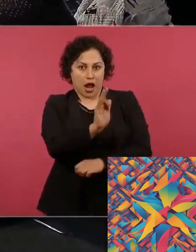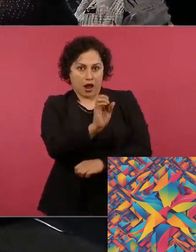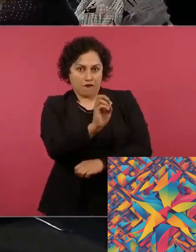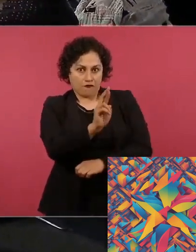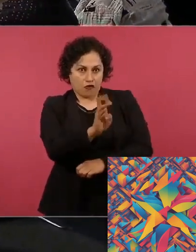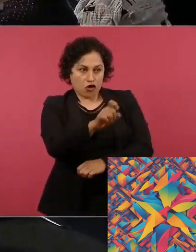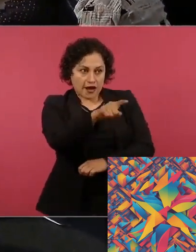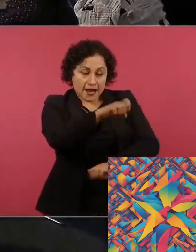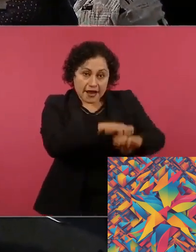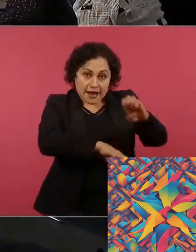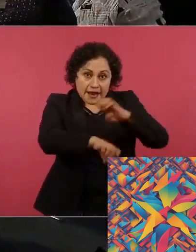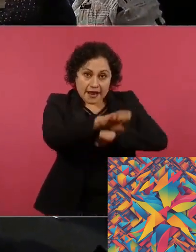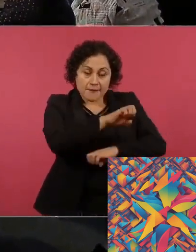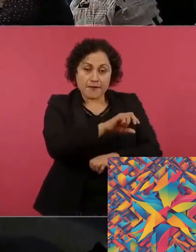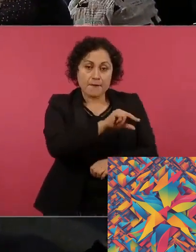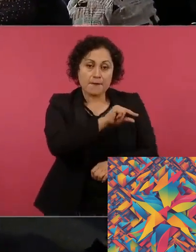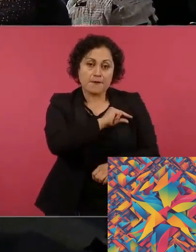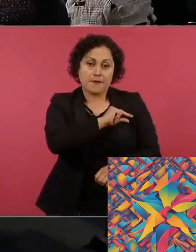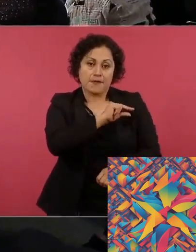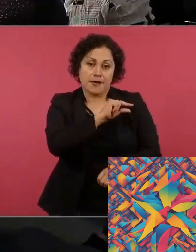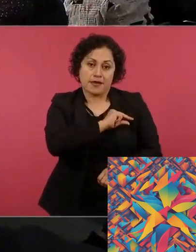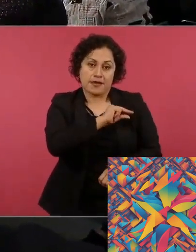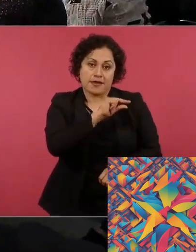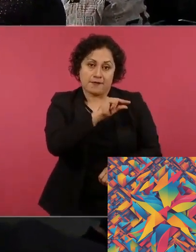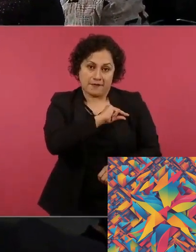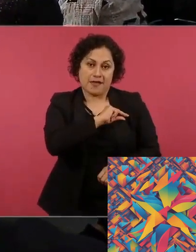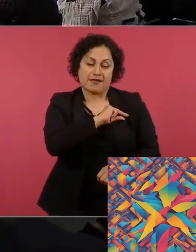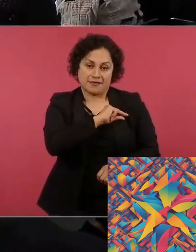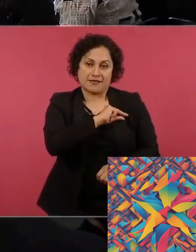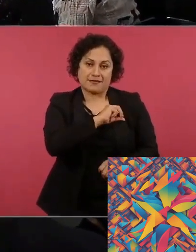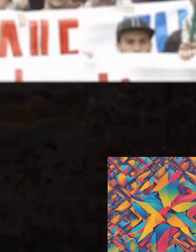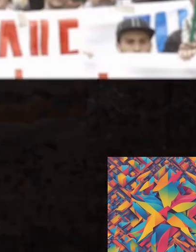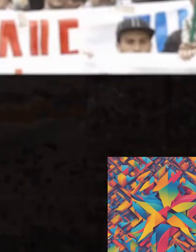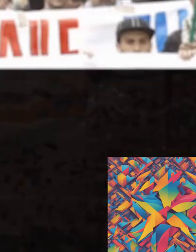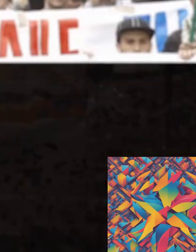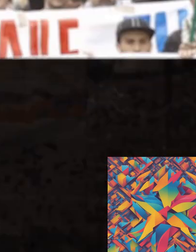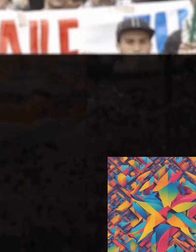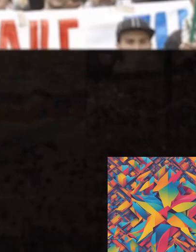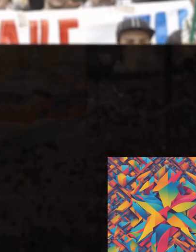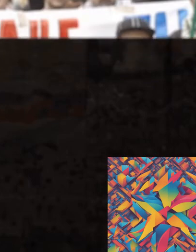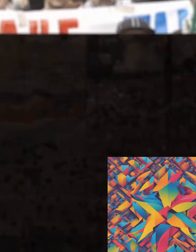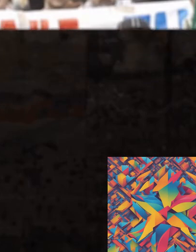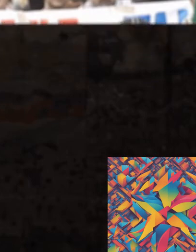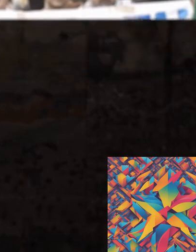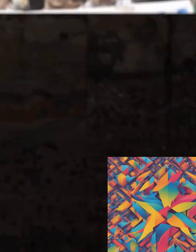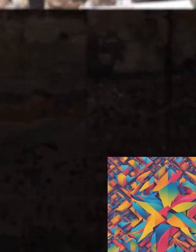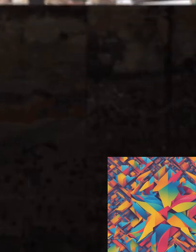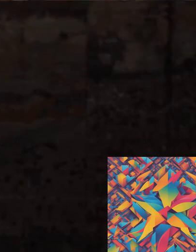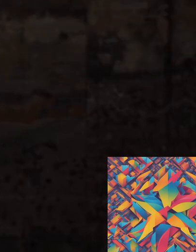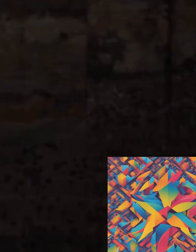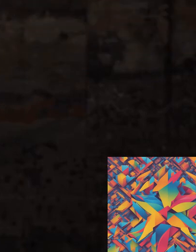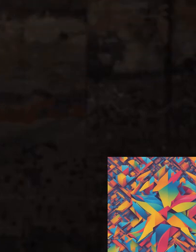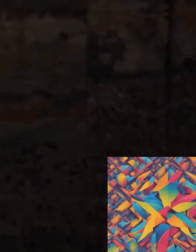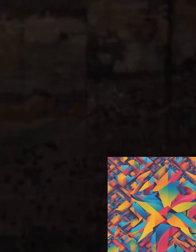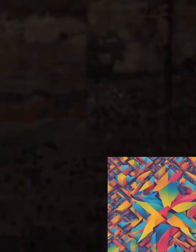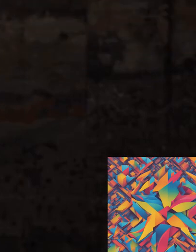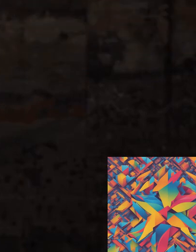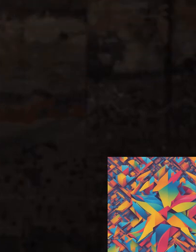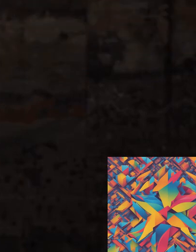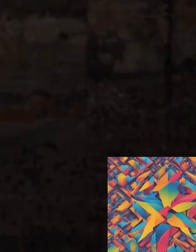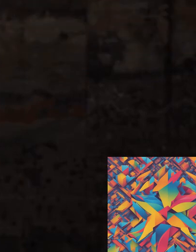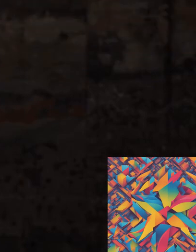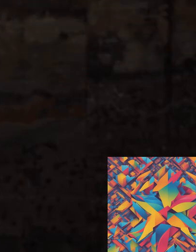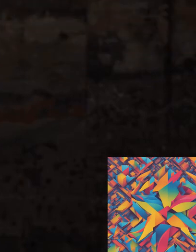habitantes. El futuro de Yucatán se ve brillante, con una sociedad activa y comprometida que valora la democracia y trabaja unida por